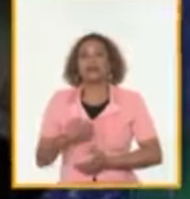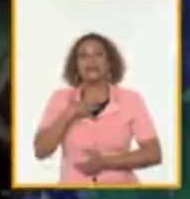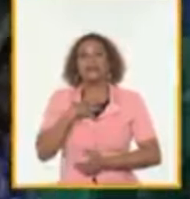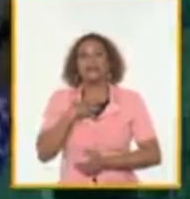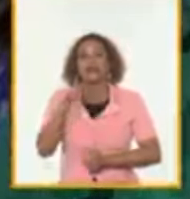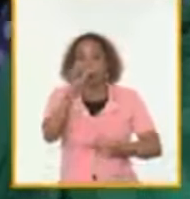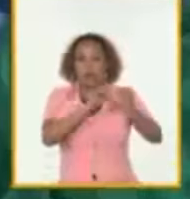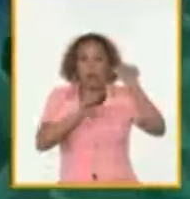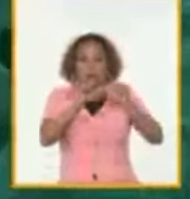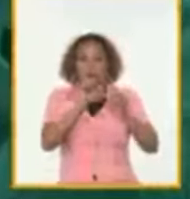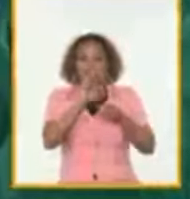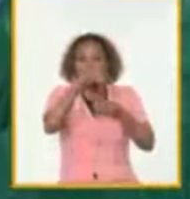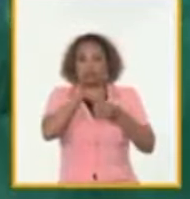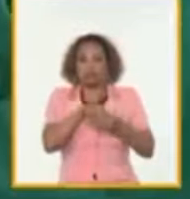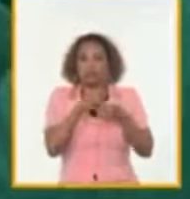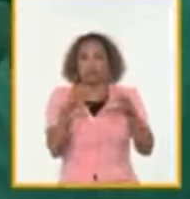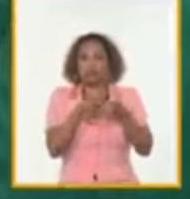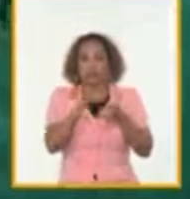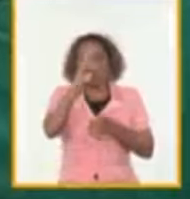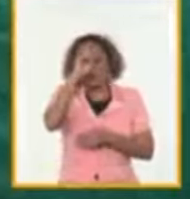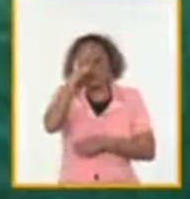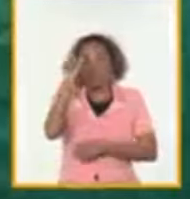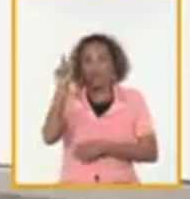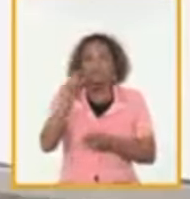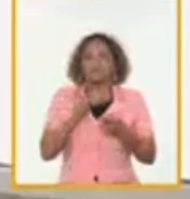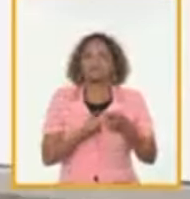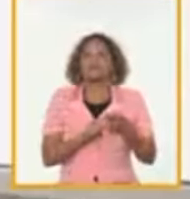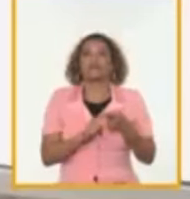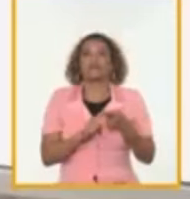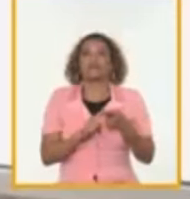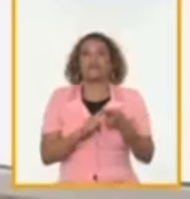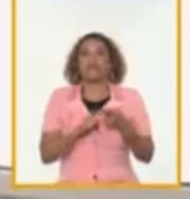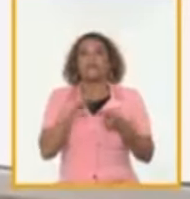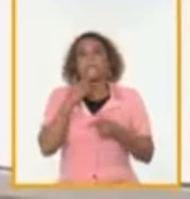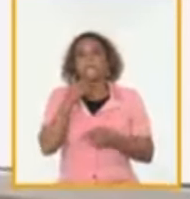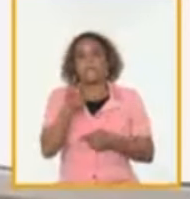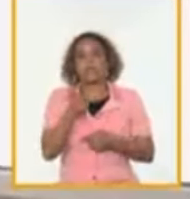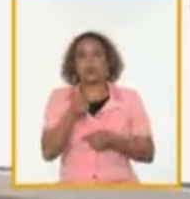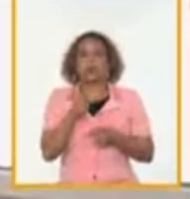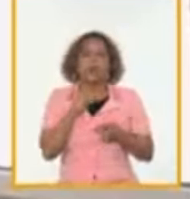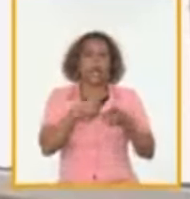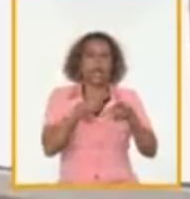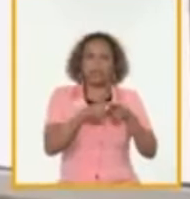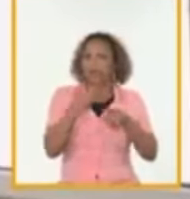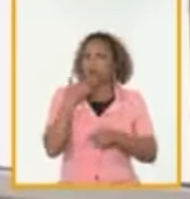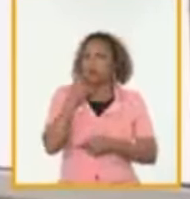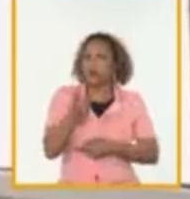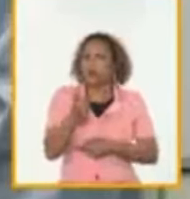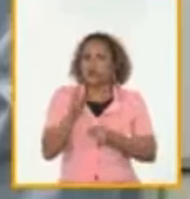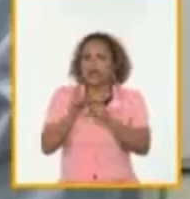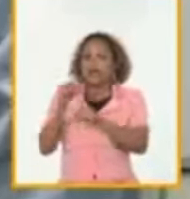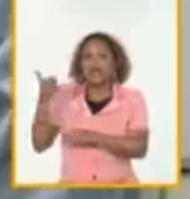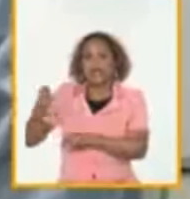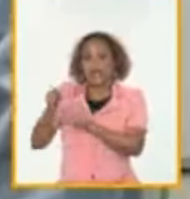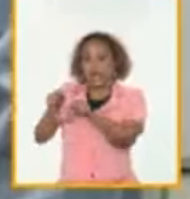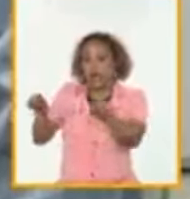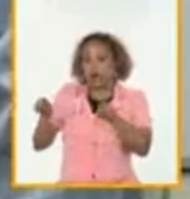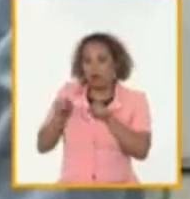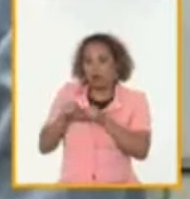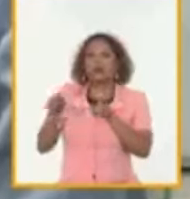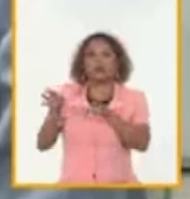laboratorio cuenta con dos aislados también pero mejor equipado tiene el aula tiene en todas las condiciones